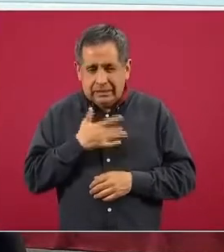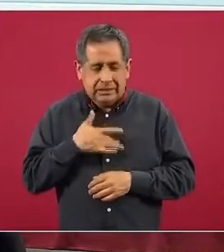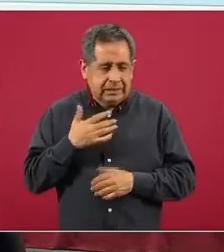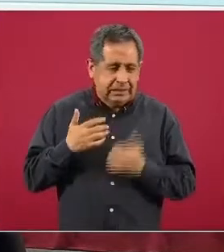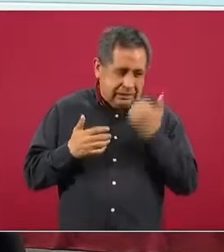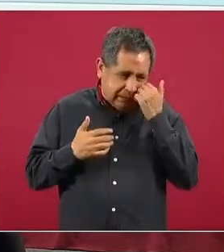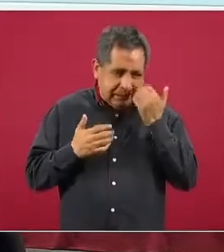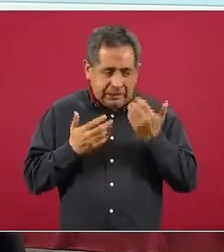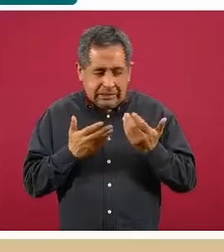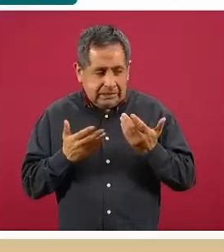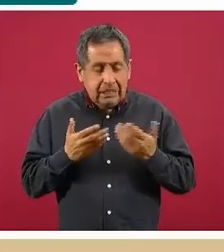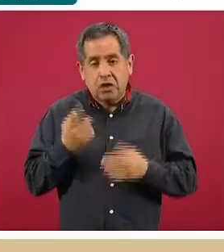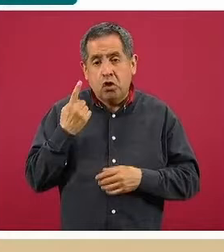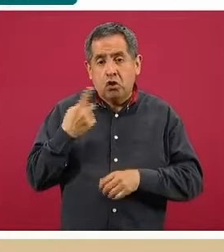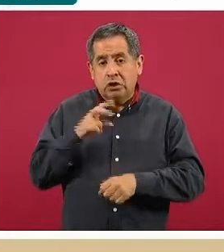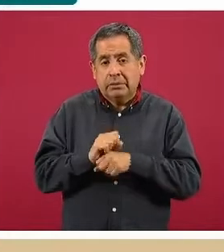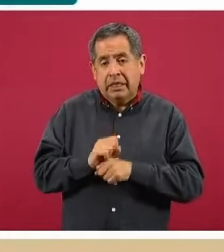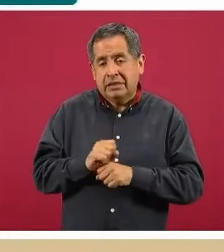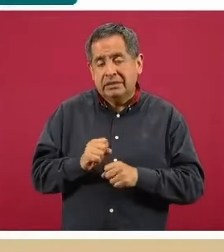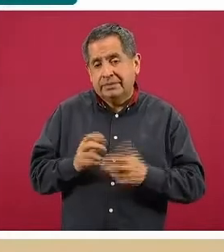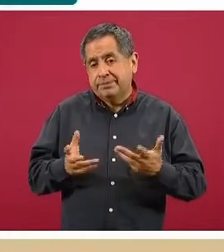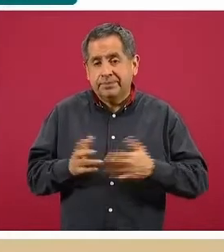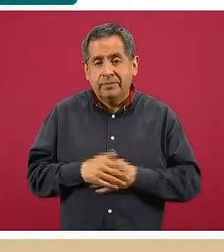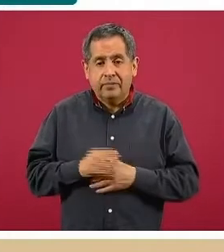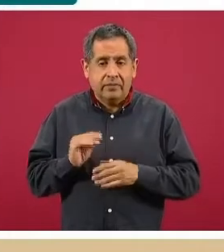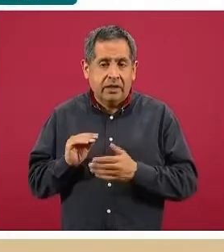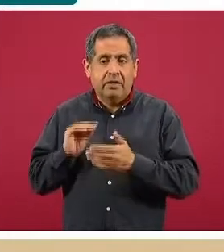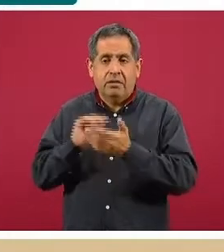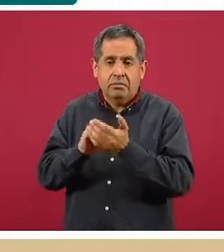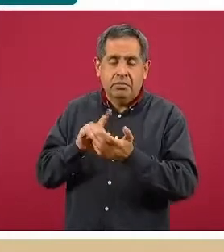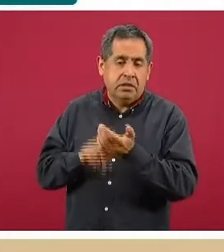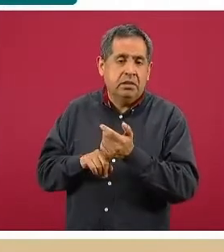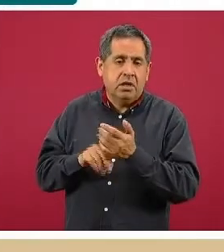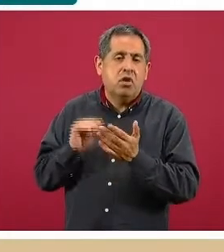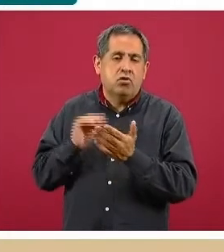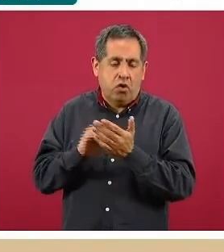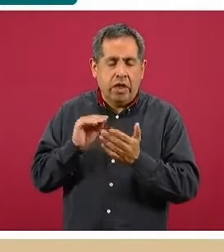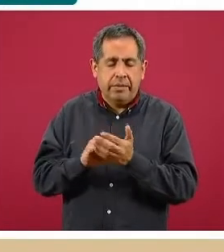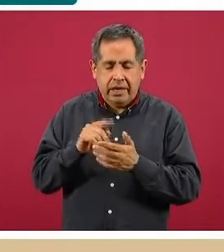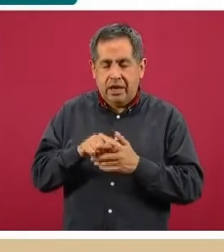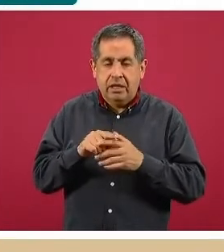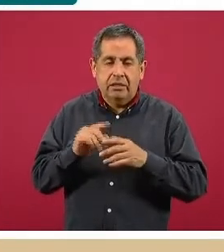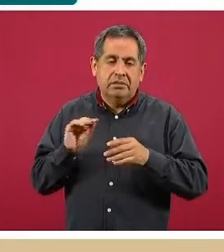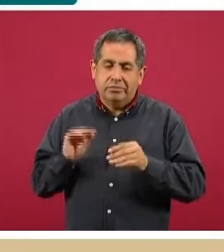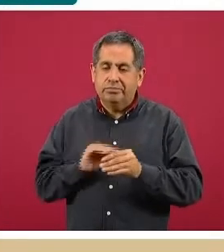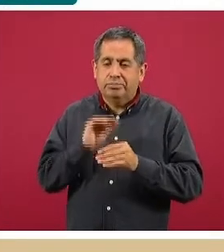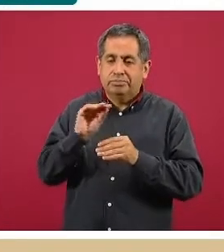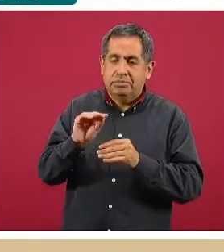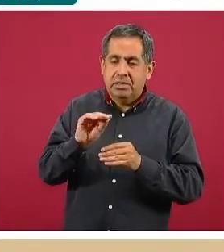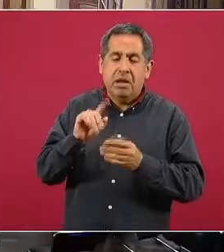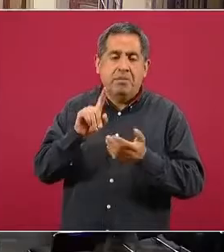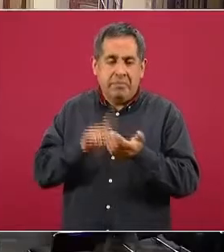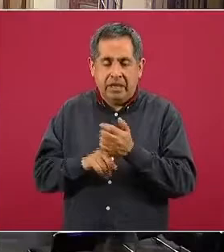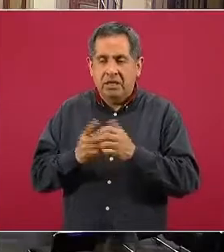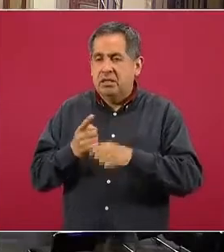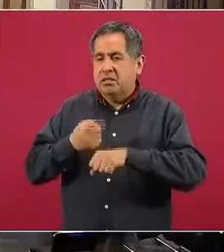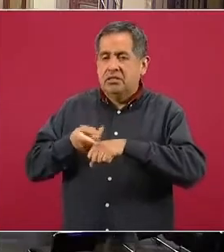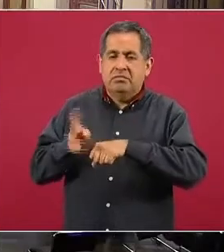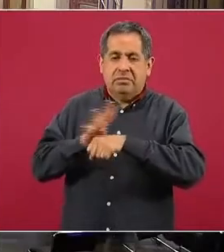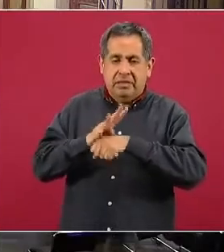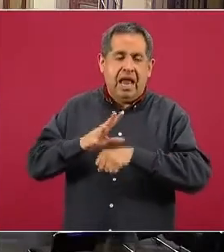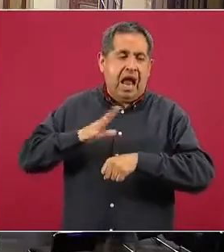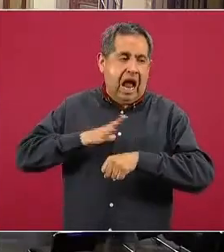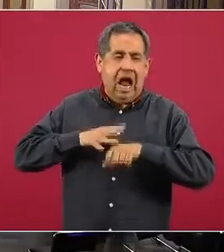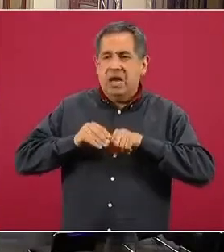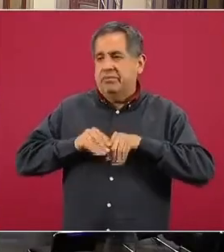las últimas 2 semanas y por lo tanto son o siguen representando bajo ese porcentaje la epidemia